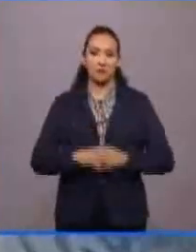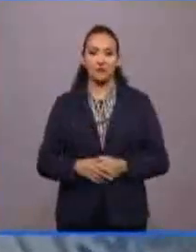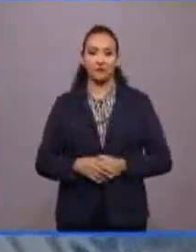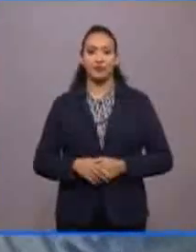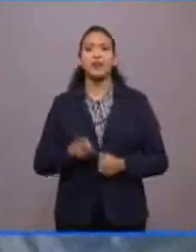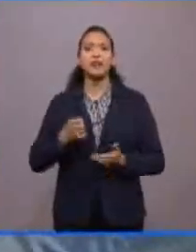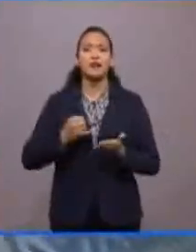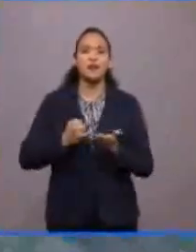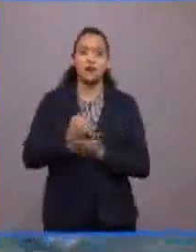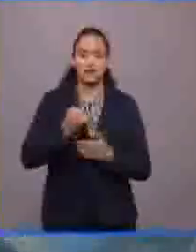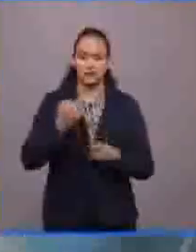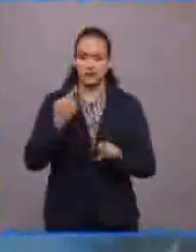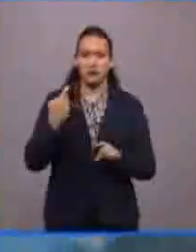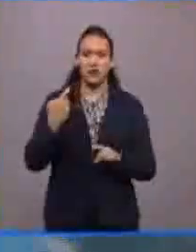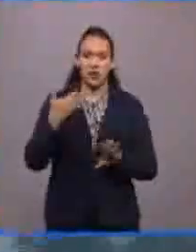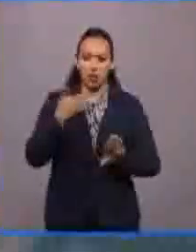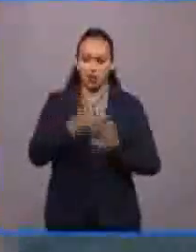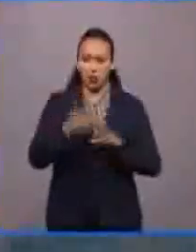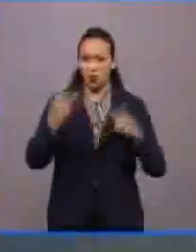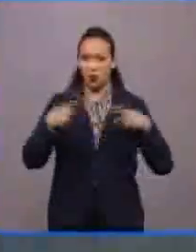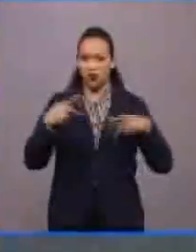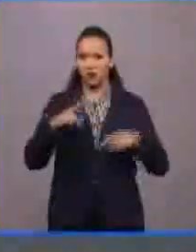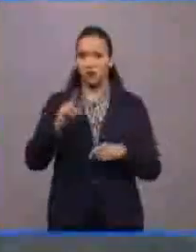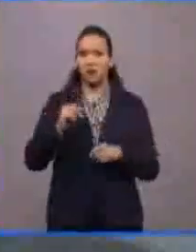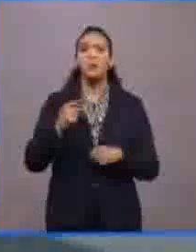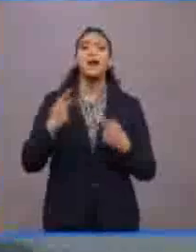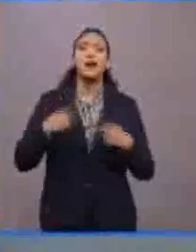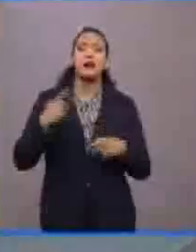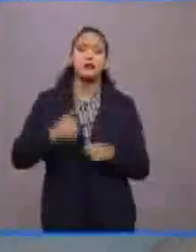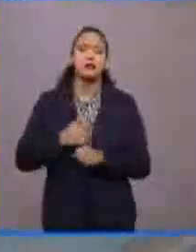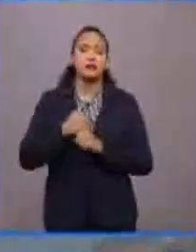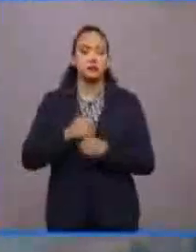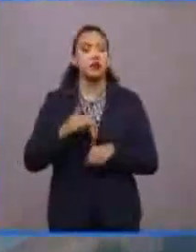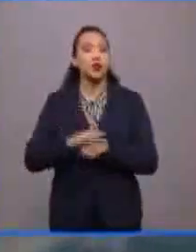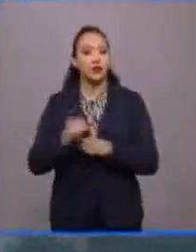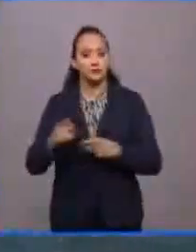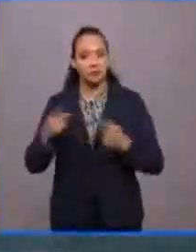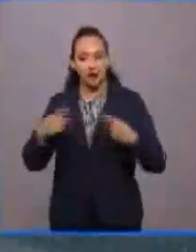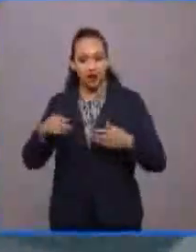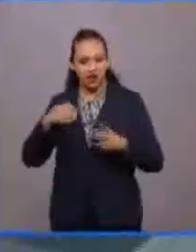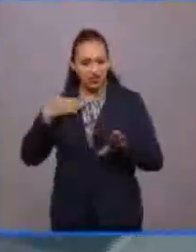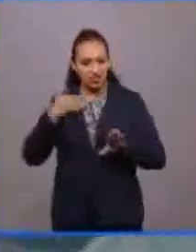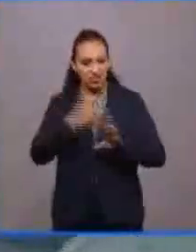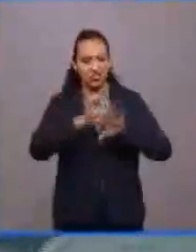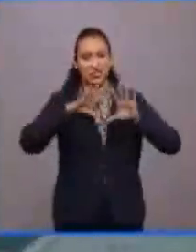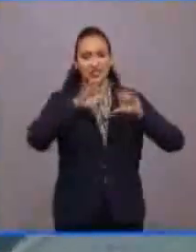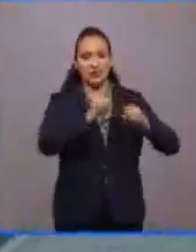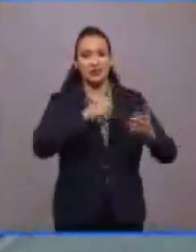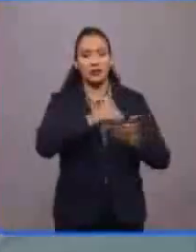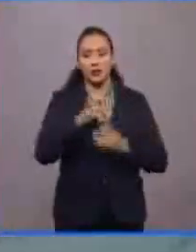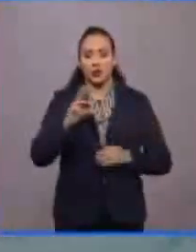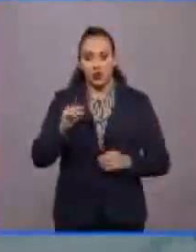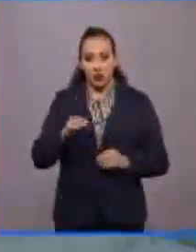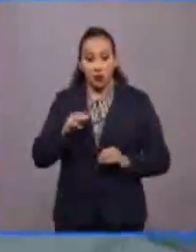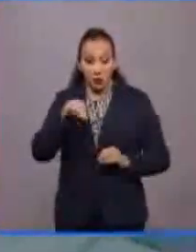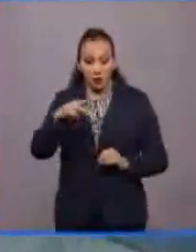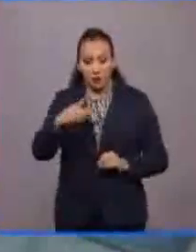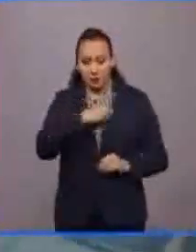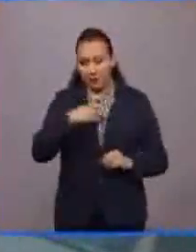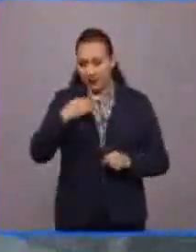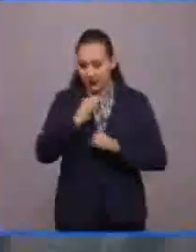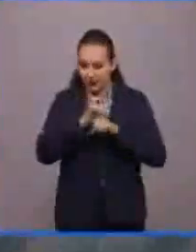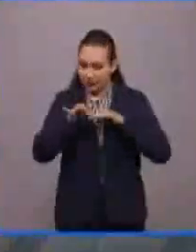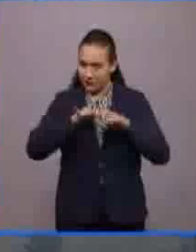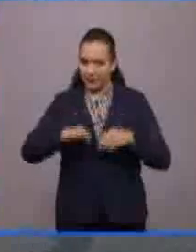Esta decisión no afecta los derechos de las personas que cometen el delito de despojo ni extralimita las funciones del Ministerio Público.